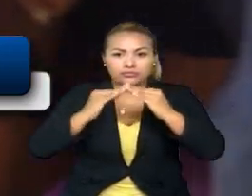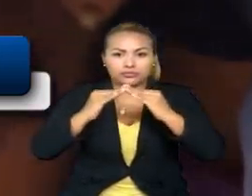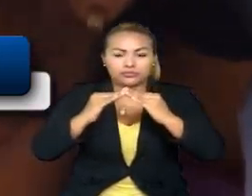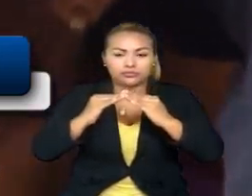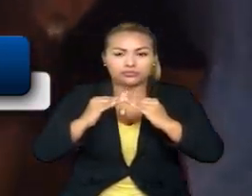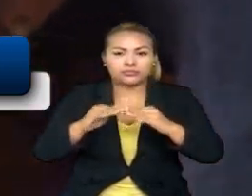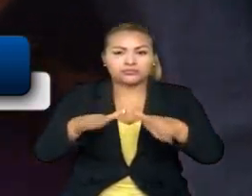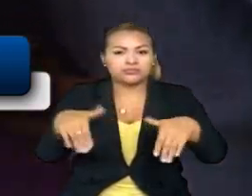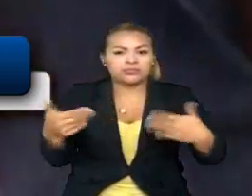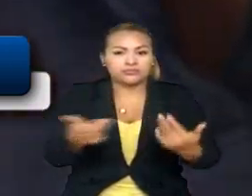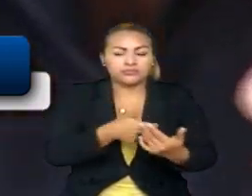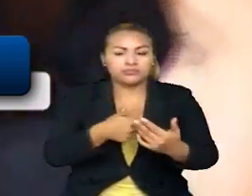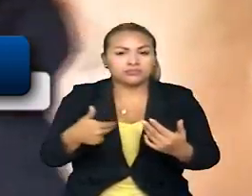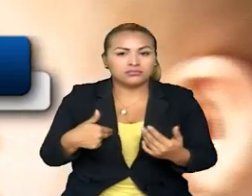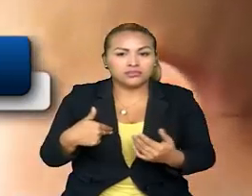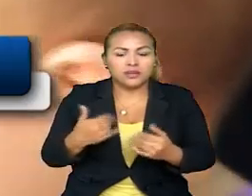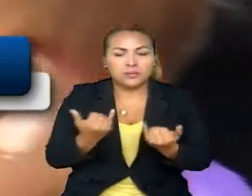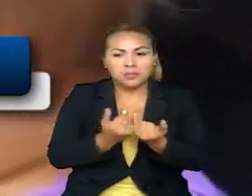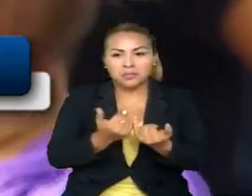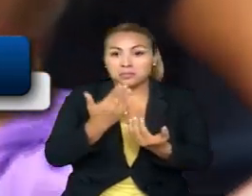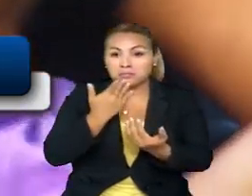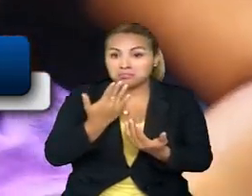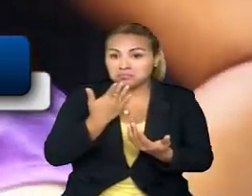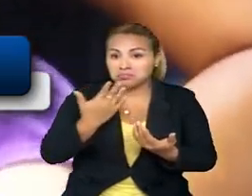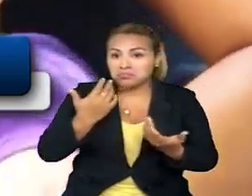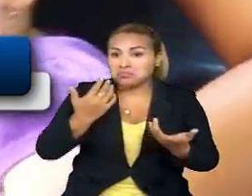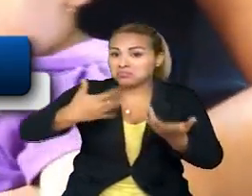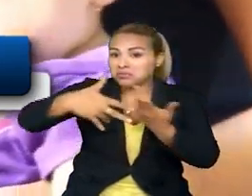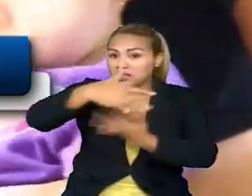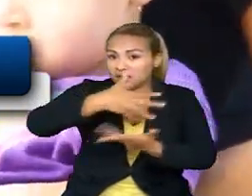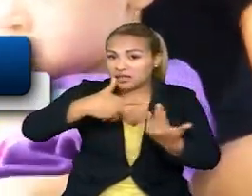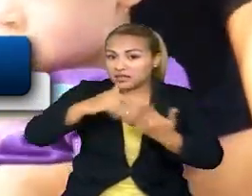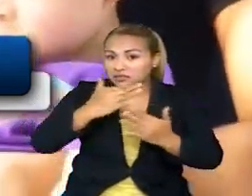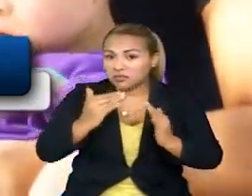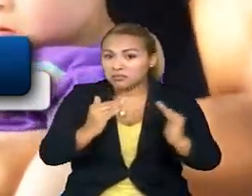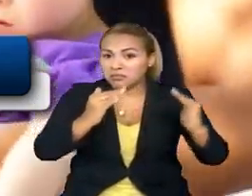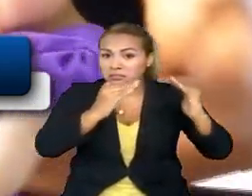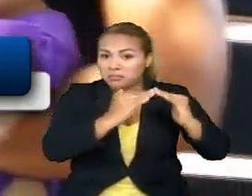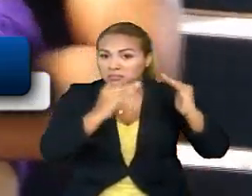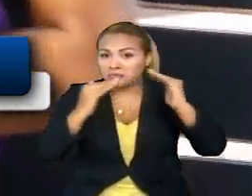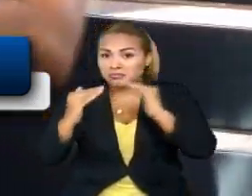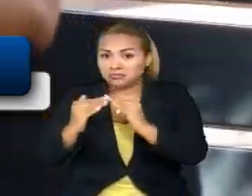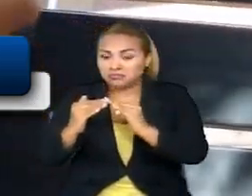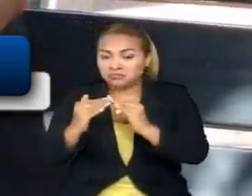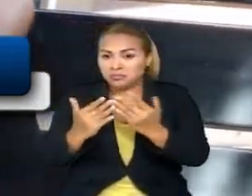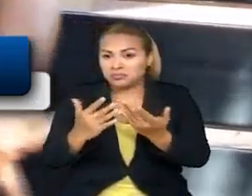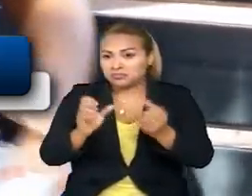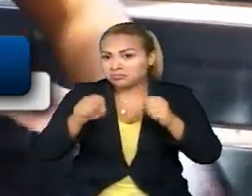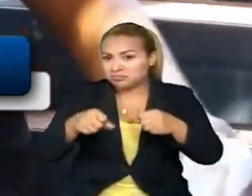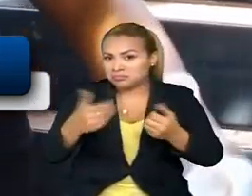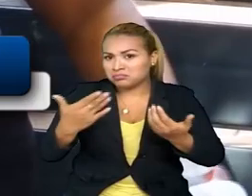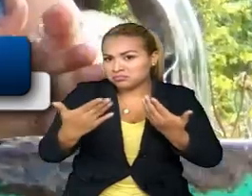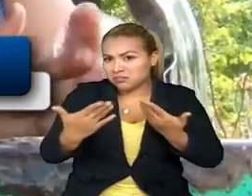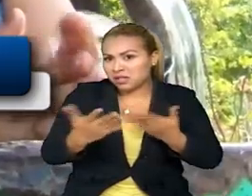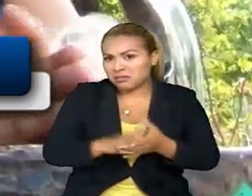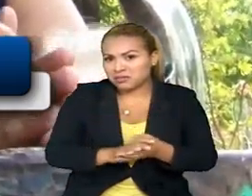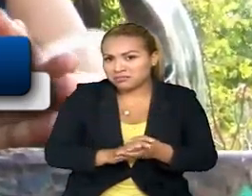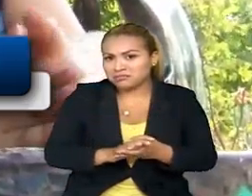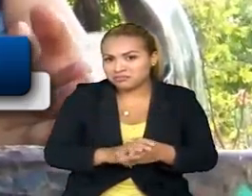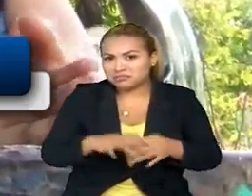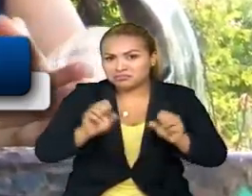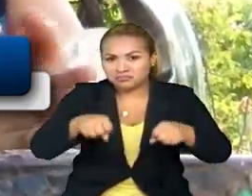basa por ejemplo en llevarse bien con el vecino puede ser si puede ser eso llevarse bien con